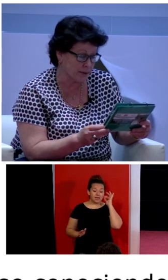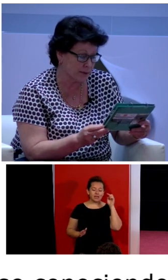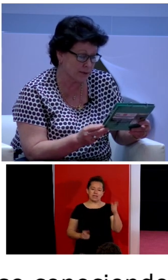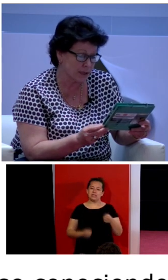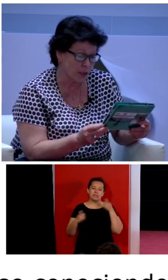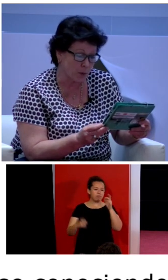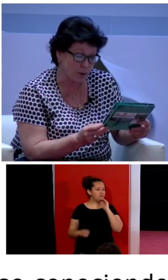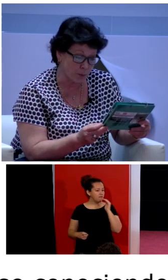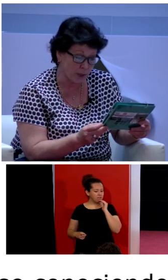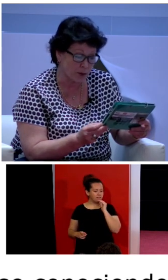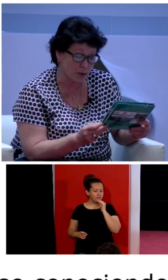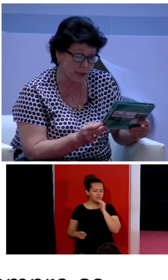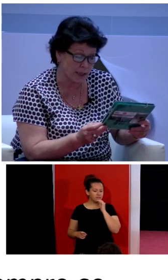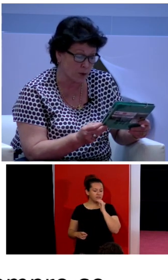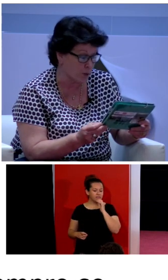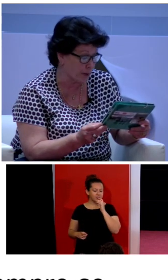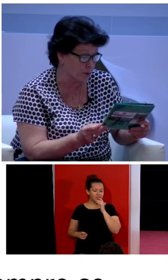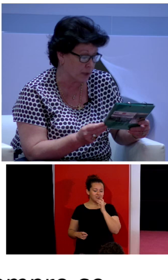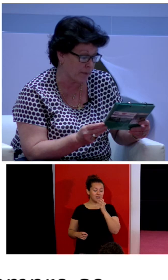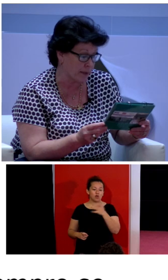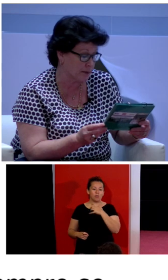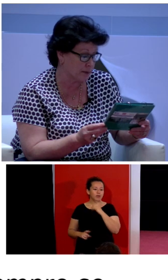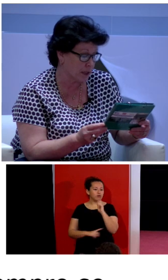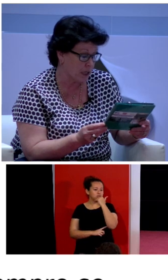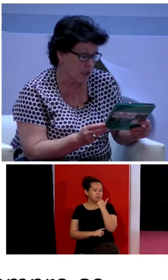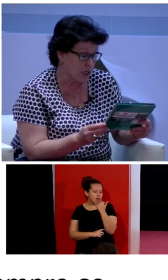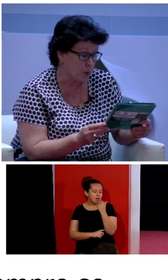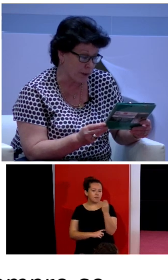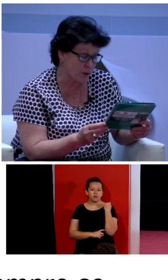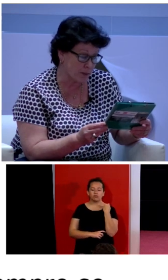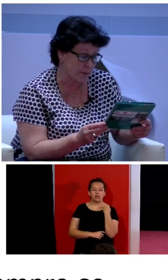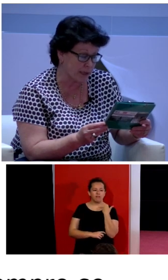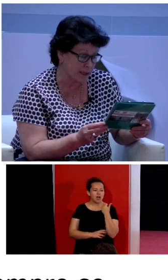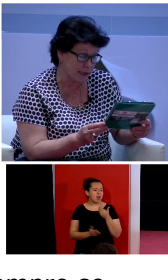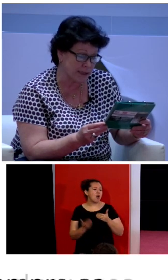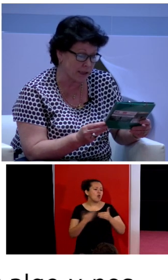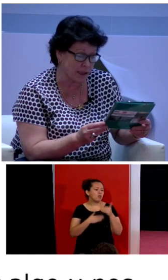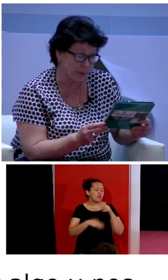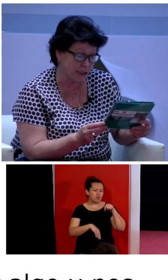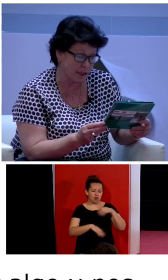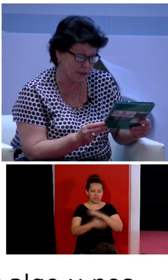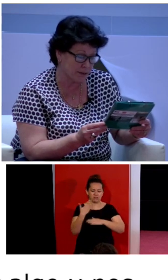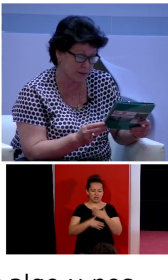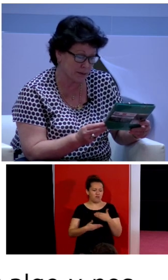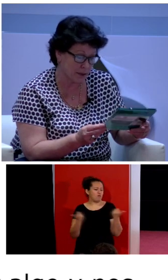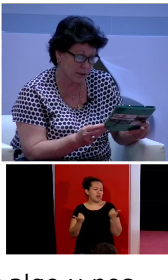enfadaba cuando no podía conseguir algo y nos preguntaba: ¿cuándo se me va a quitar esta